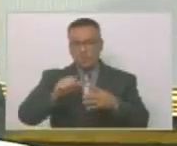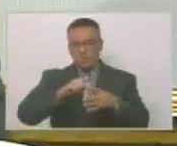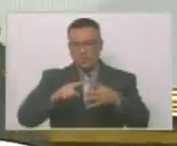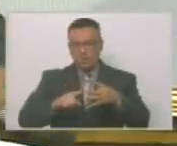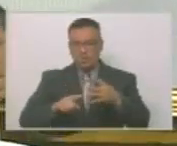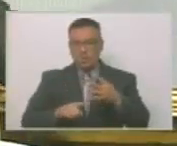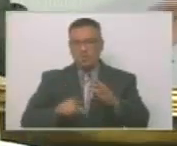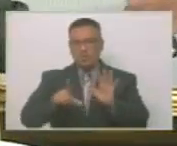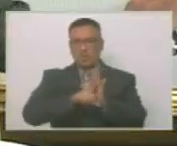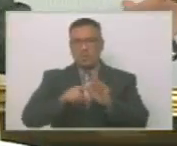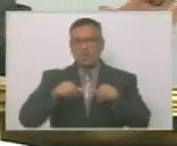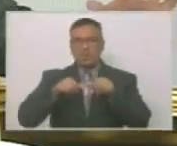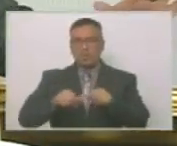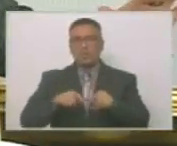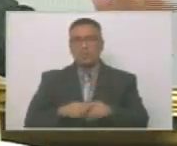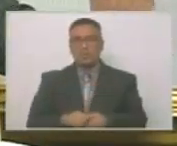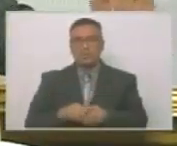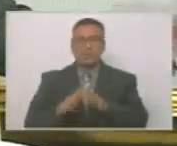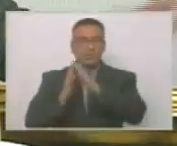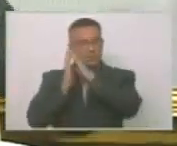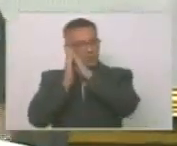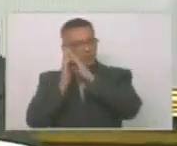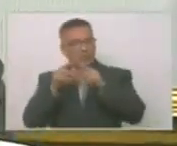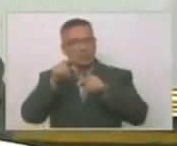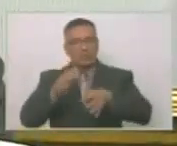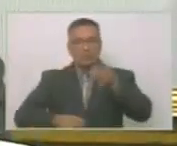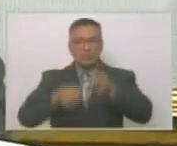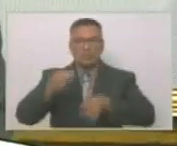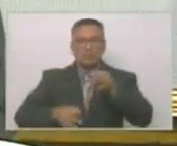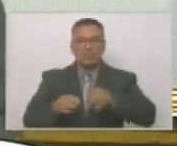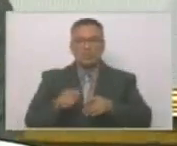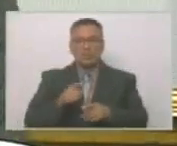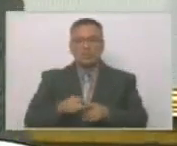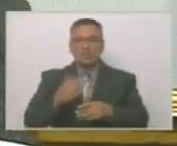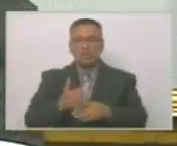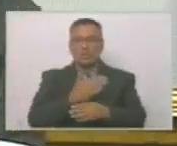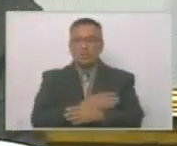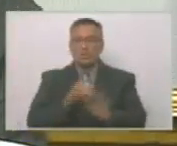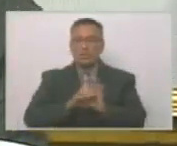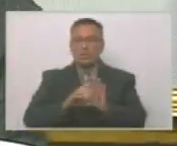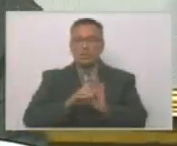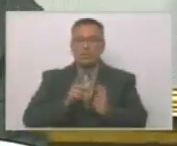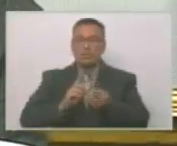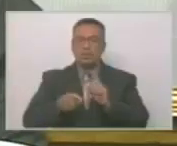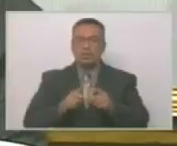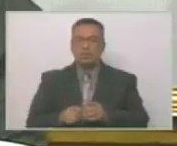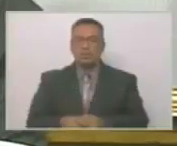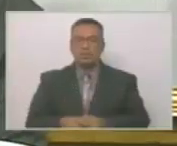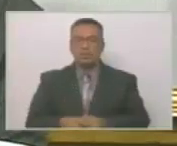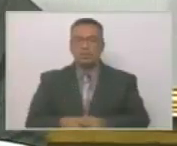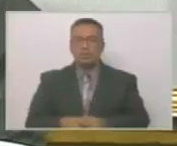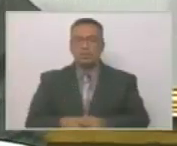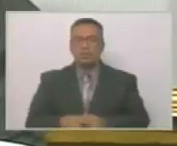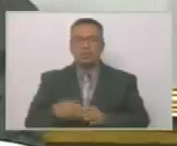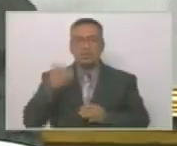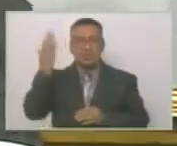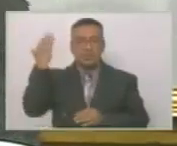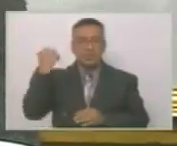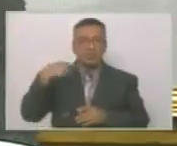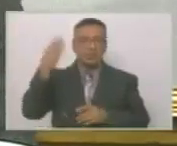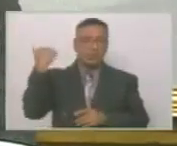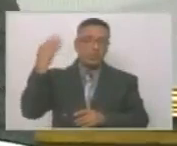que permanecen durmiendo el sueño de los justos y que son preconstitucionales y que muchas veces son de décadas pasadas que no